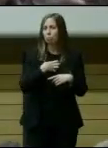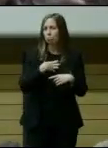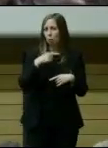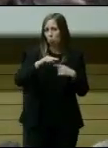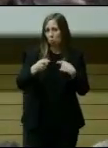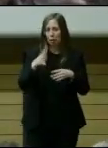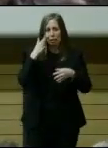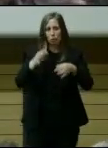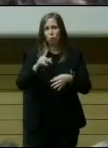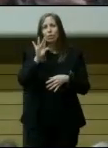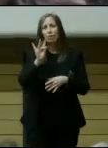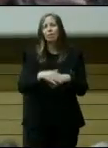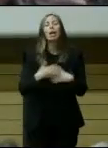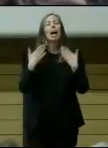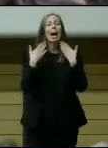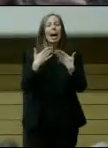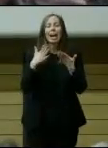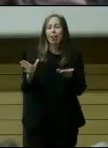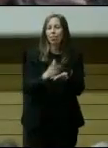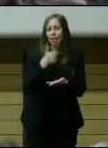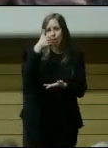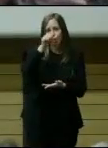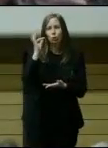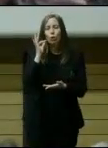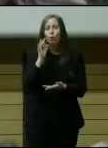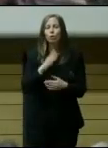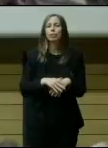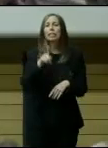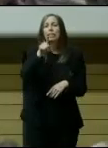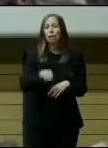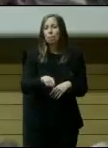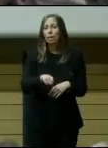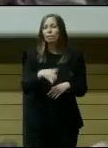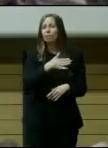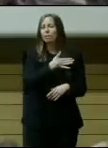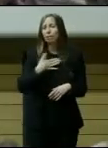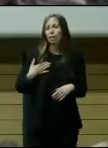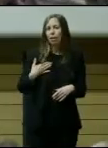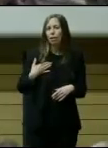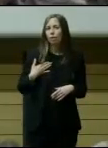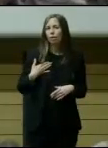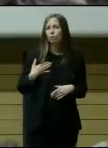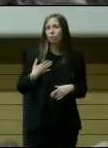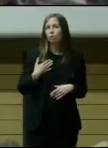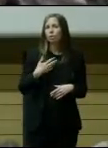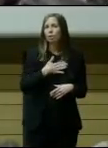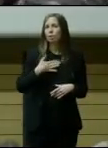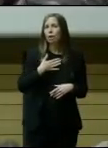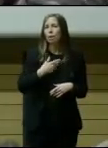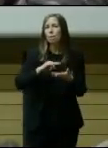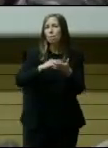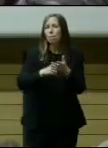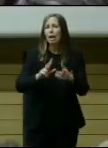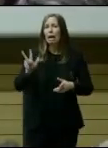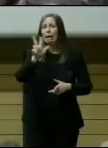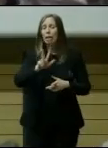pero muchas gracias a todos y a todas por esto y también, como no podía ser de otra manera, a nuestro estimable Plan Nacional sobre Drogas,